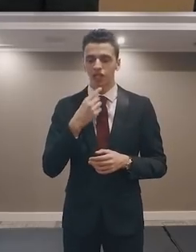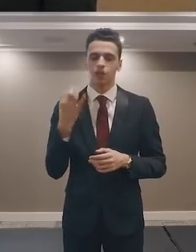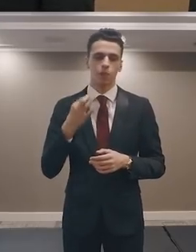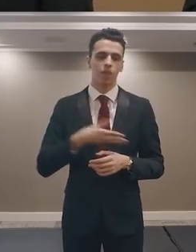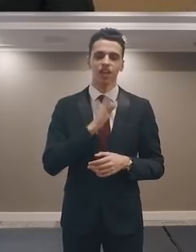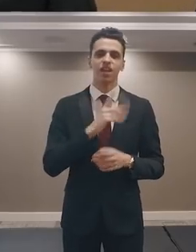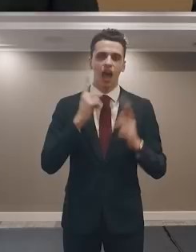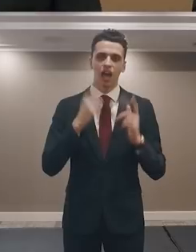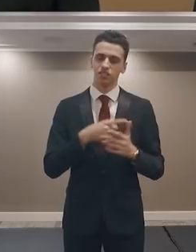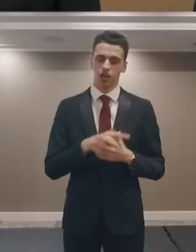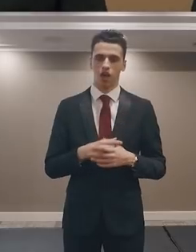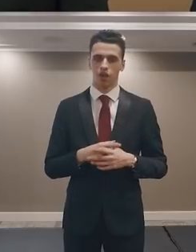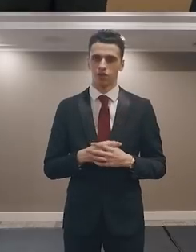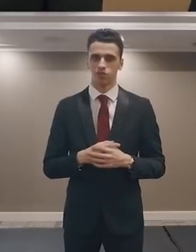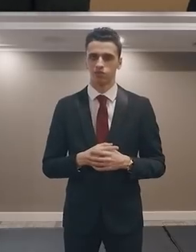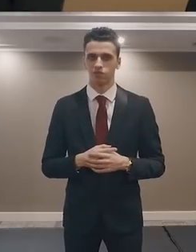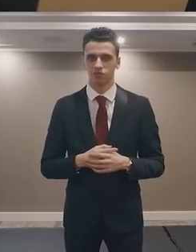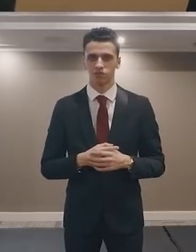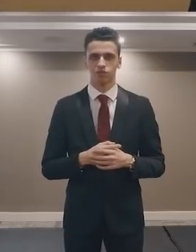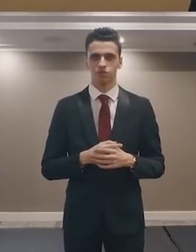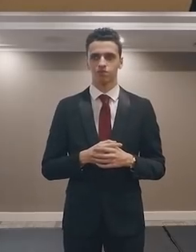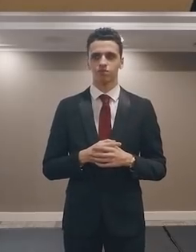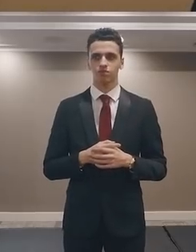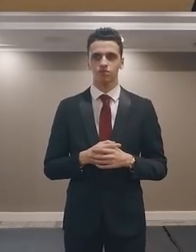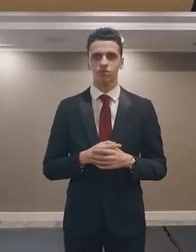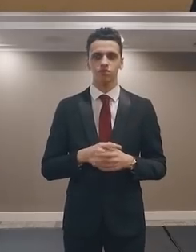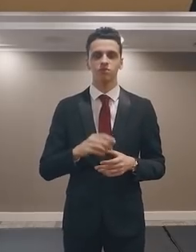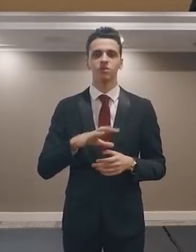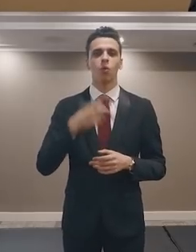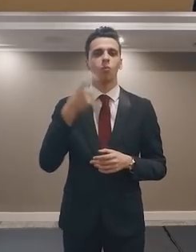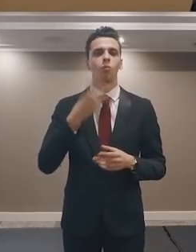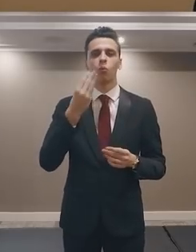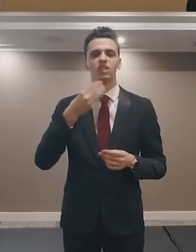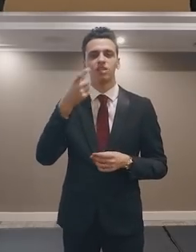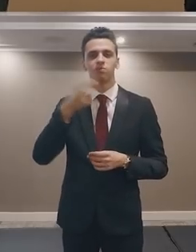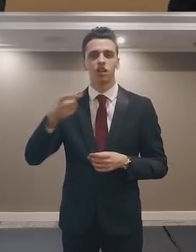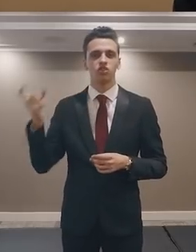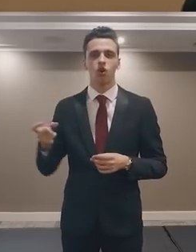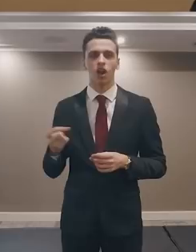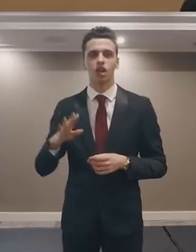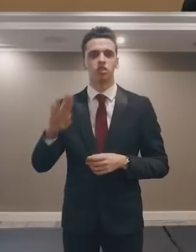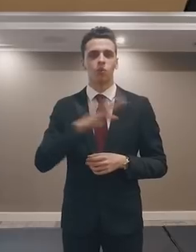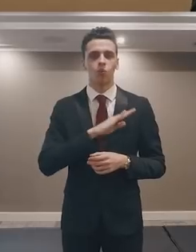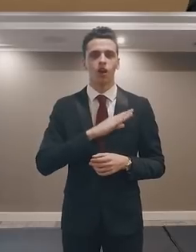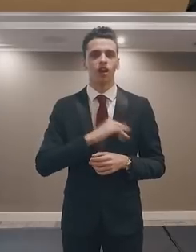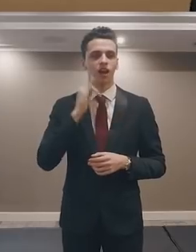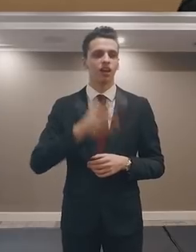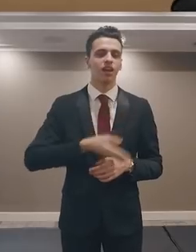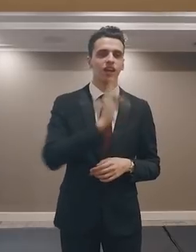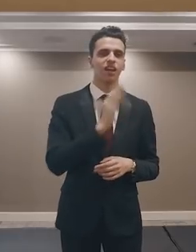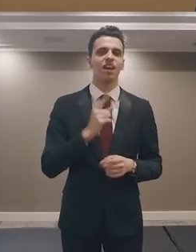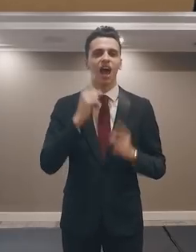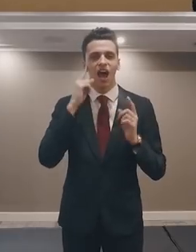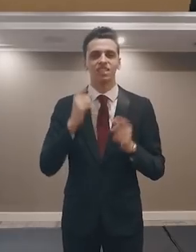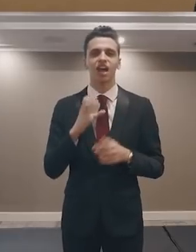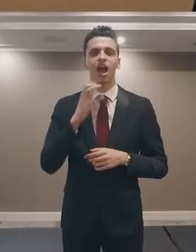más cuántos padres se mueren ahí fuera sentadas sea sin ir a las islas griegas sin ir al caribe sin ir a las bahamas ahora tenemos la